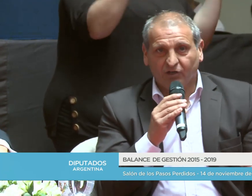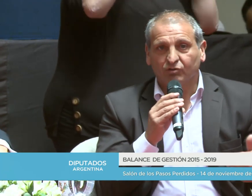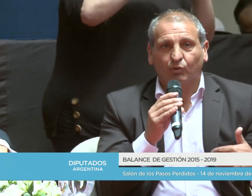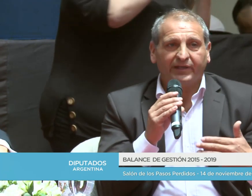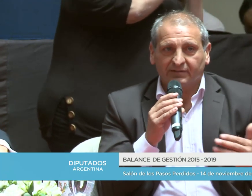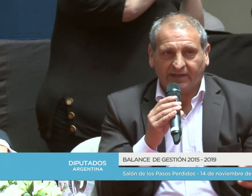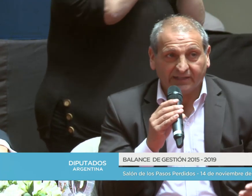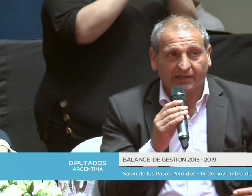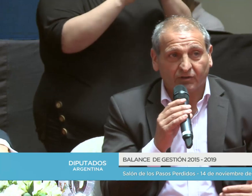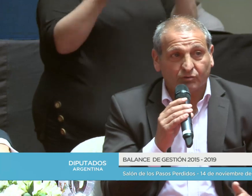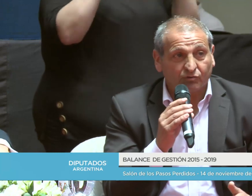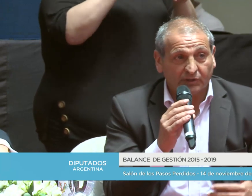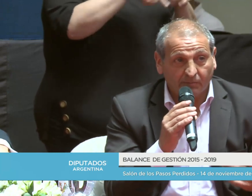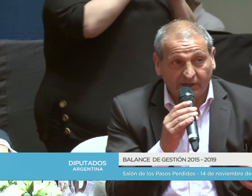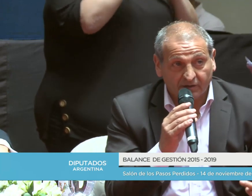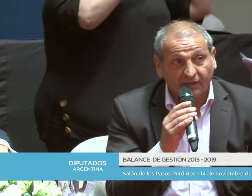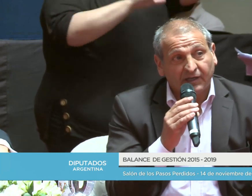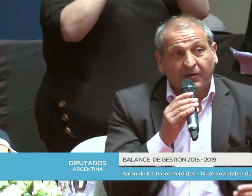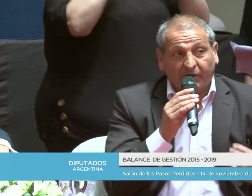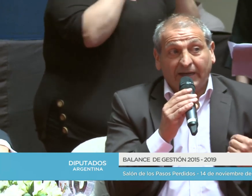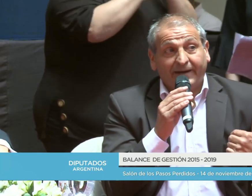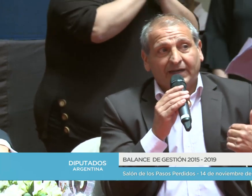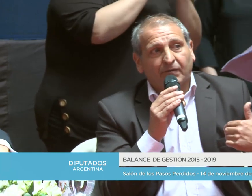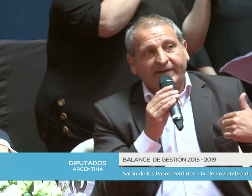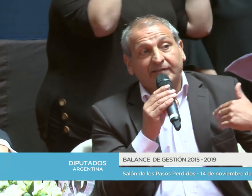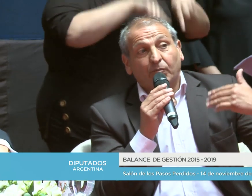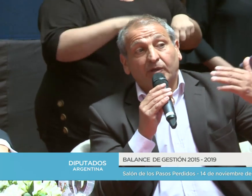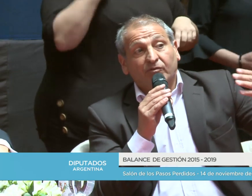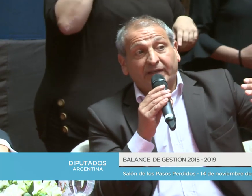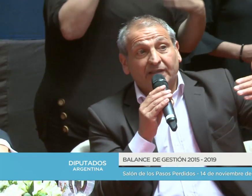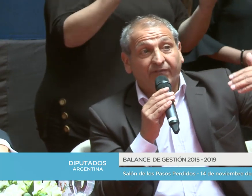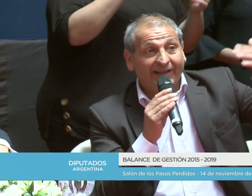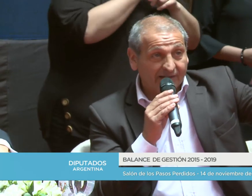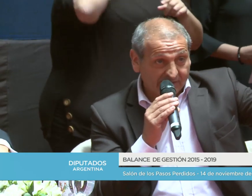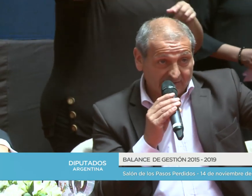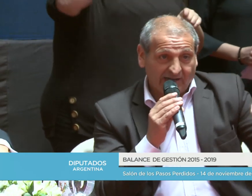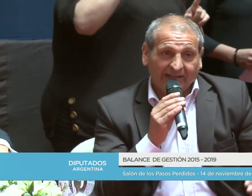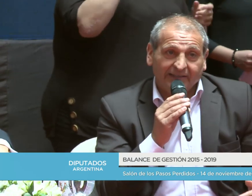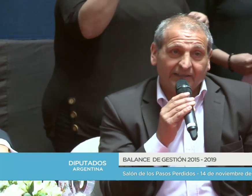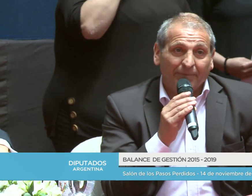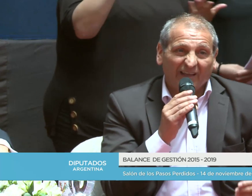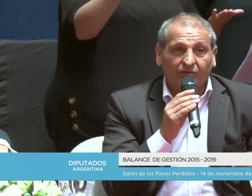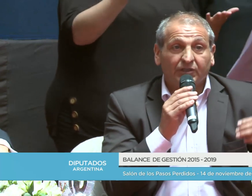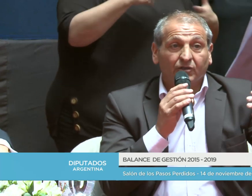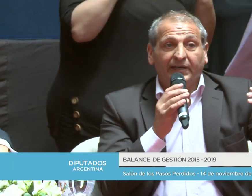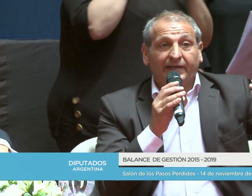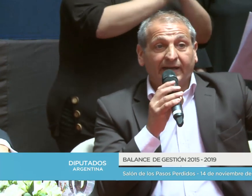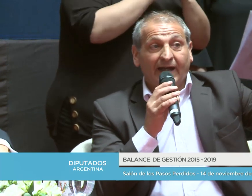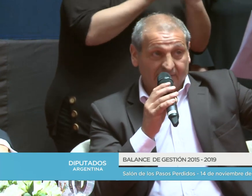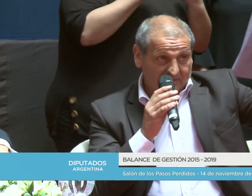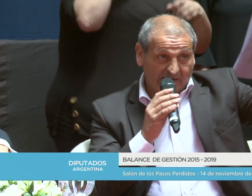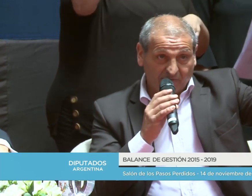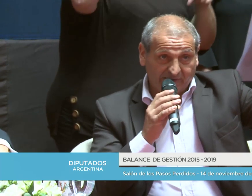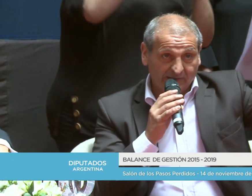y reconstruir en esta reconstrucción del molino. Porque la verdad que nos parece que no podemos ser indiferentes ante este pedazo de historia que